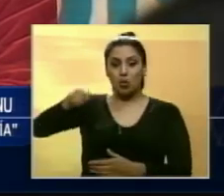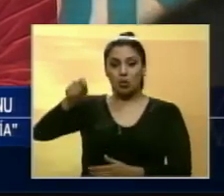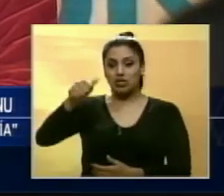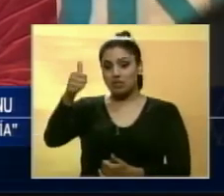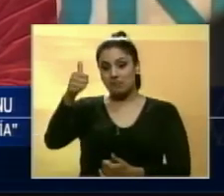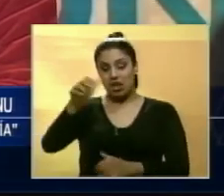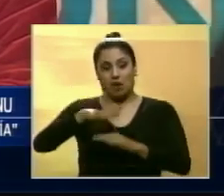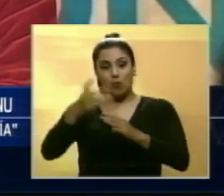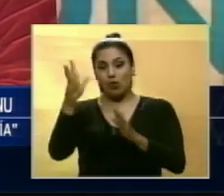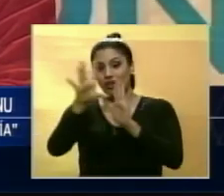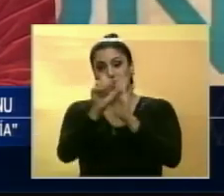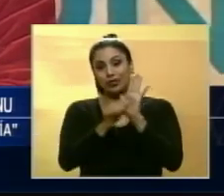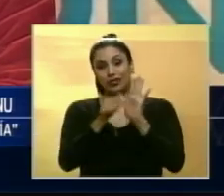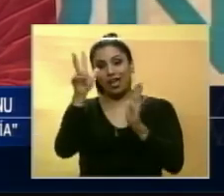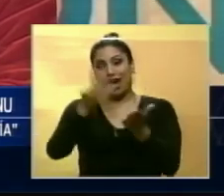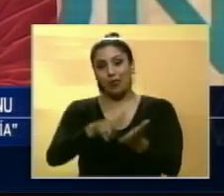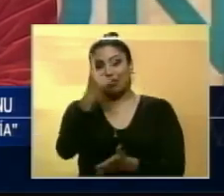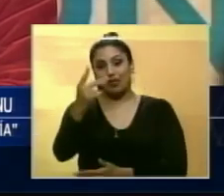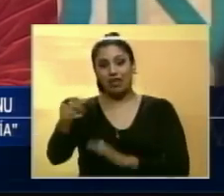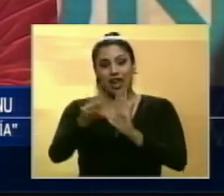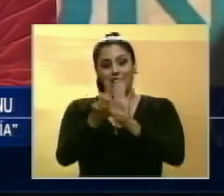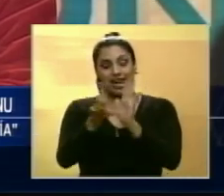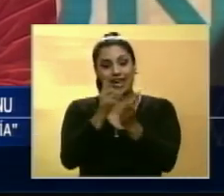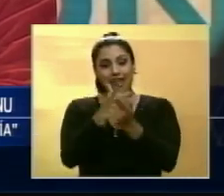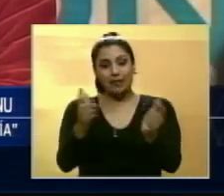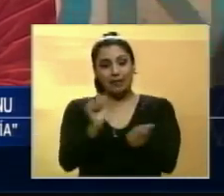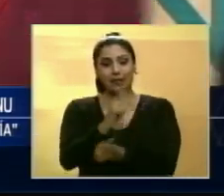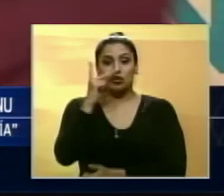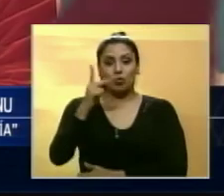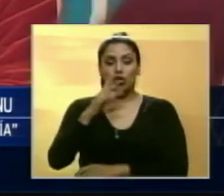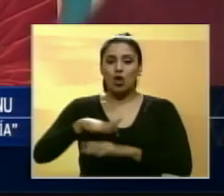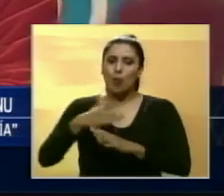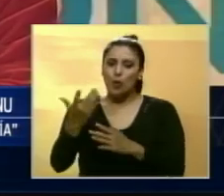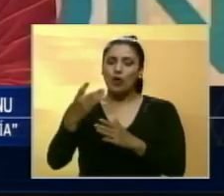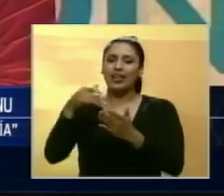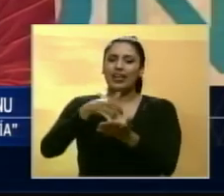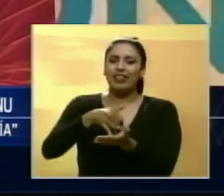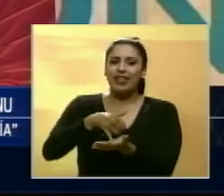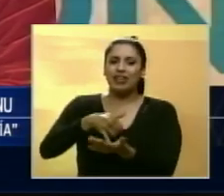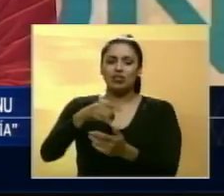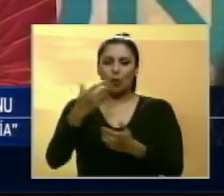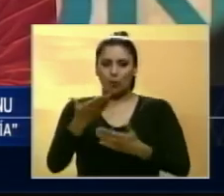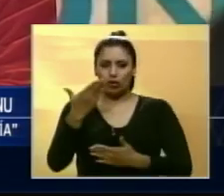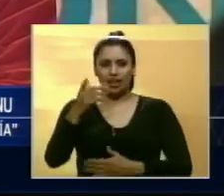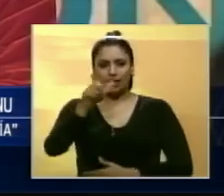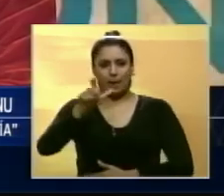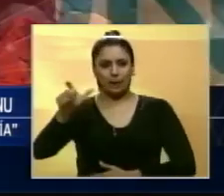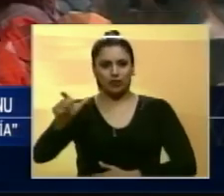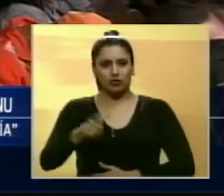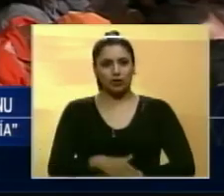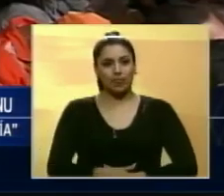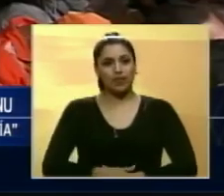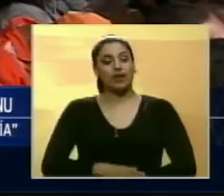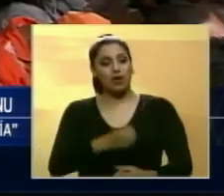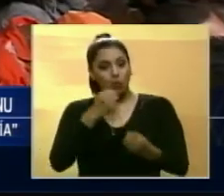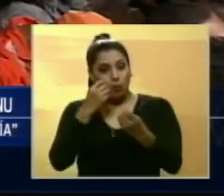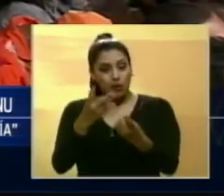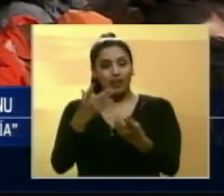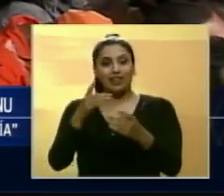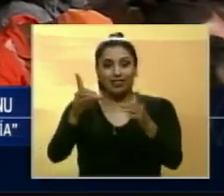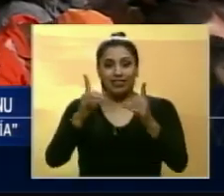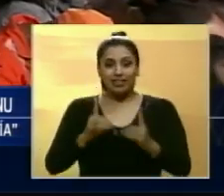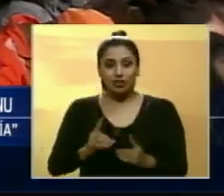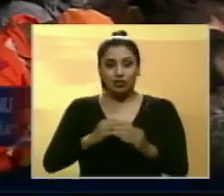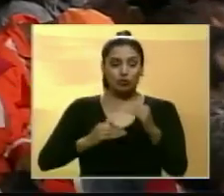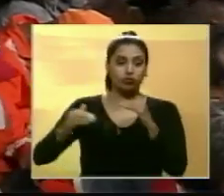de declarar inconstitucional la ley de amnistía, que a su juicio vulnera los derechos fundamentales de los venezolanos. Enfatizó que la decisión